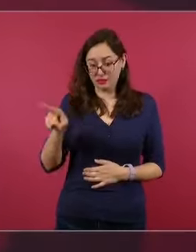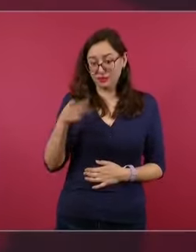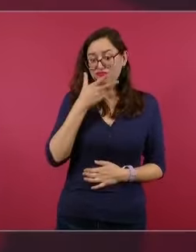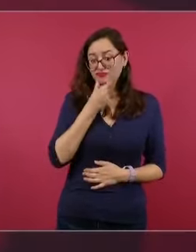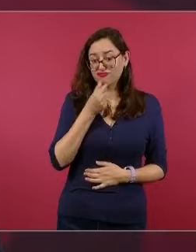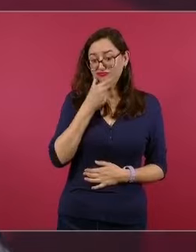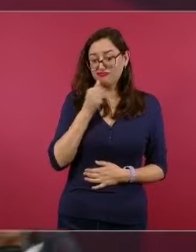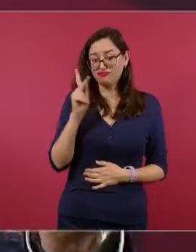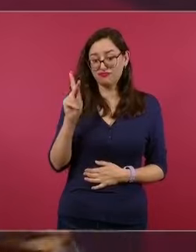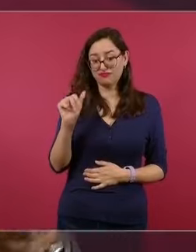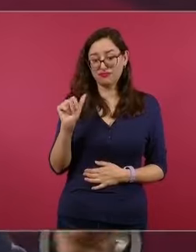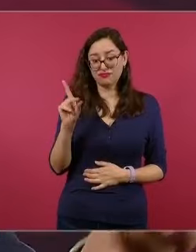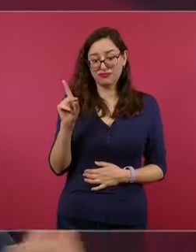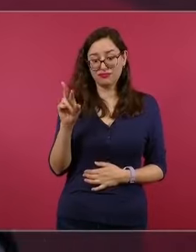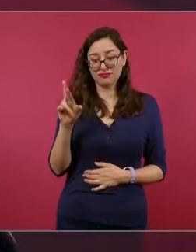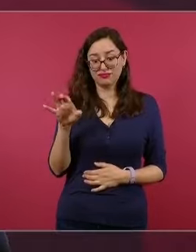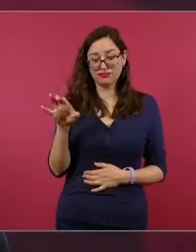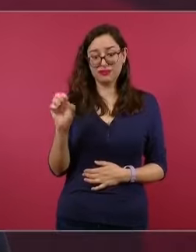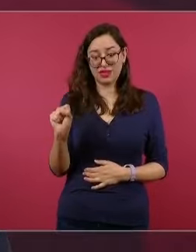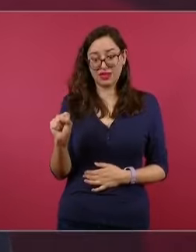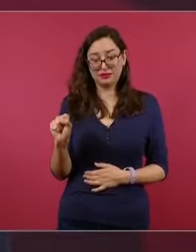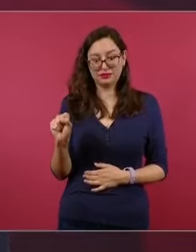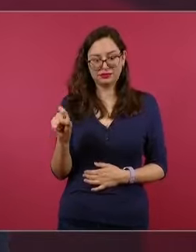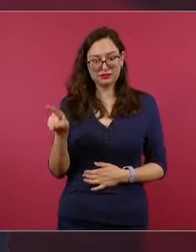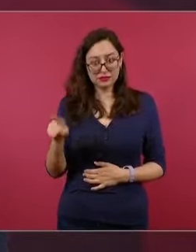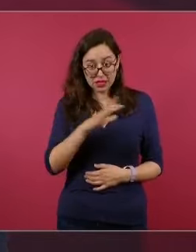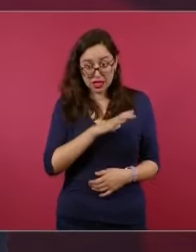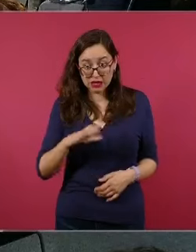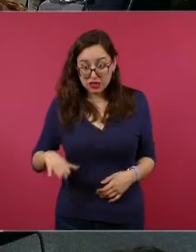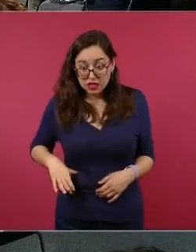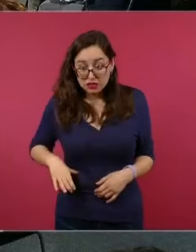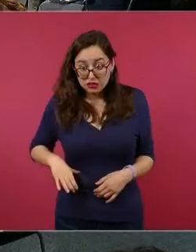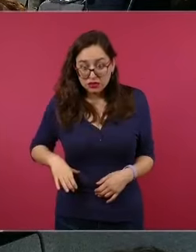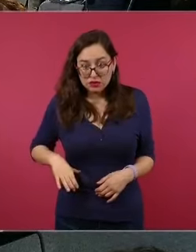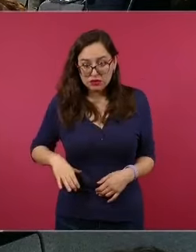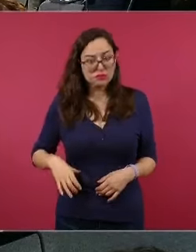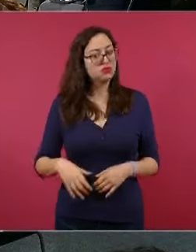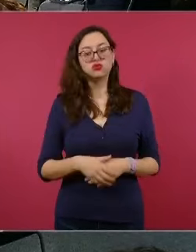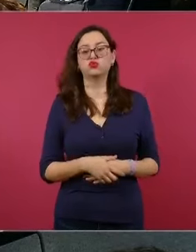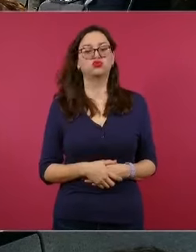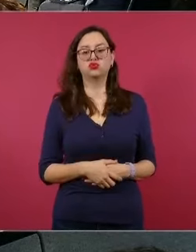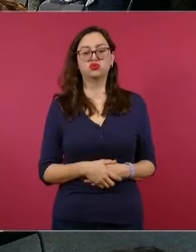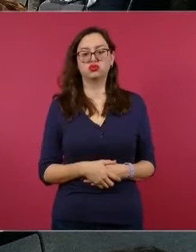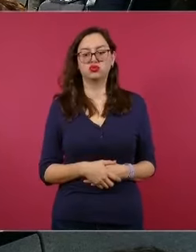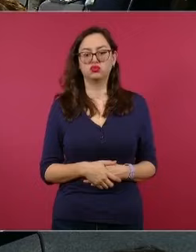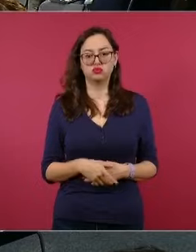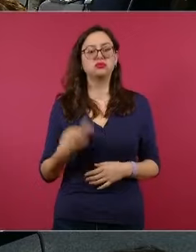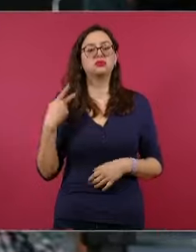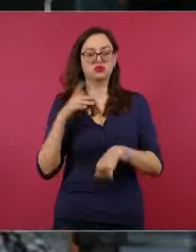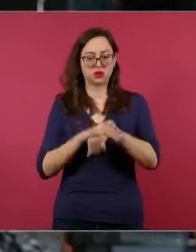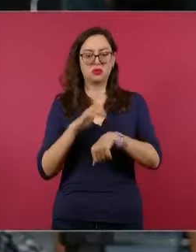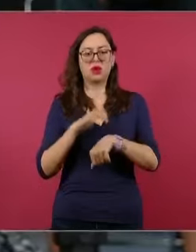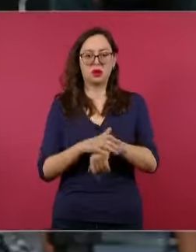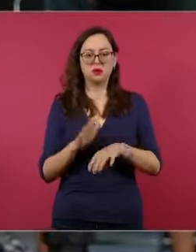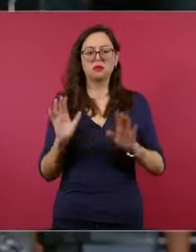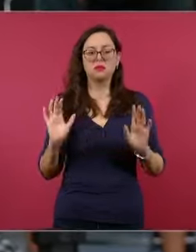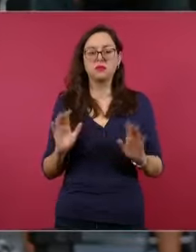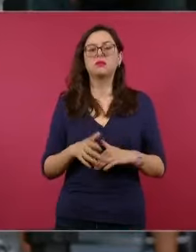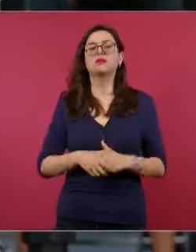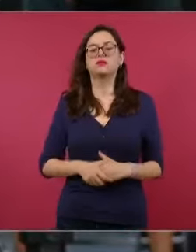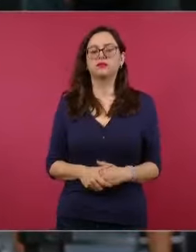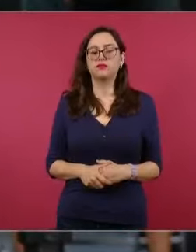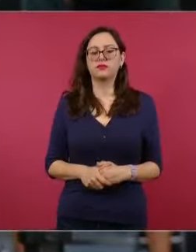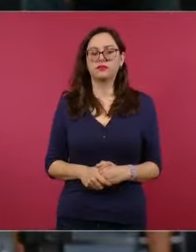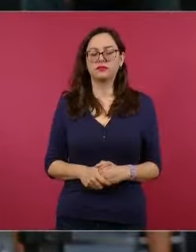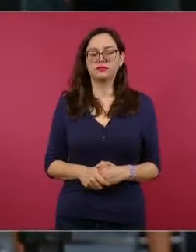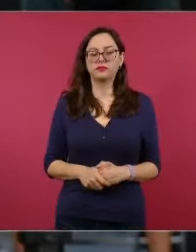padres y eso sí lo podemos decir porque no es candidato verdad no pero tiene todos sus amigos sí cidí de cararina